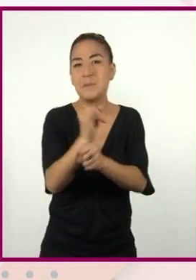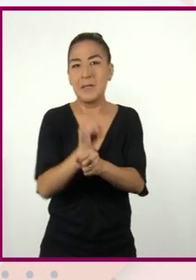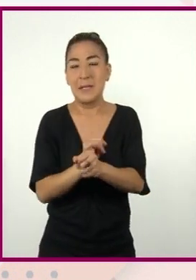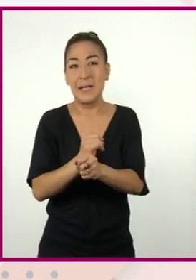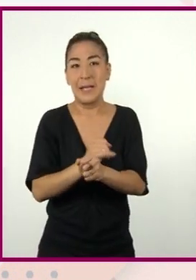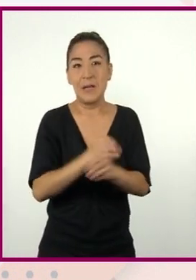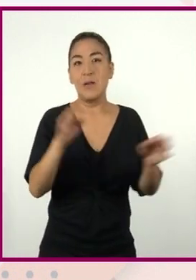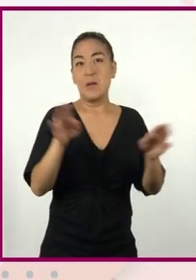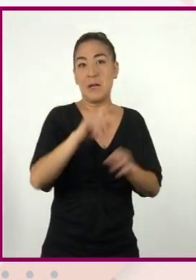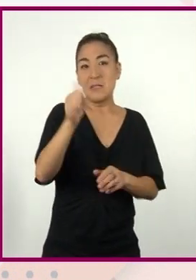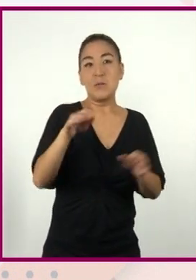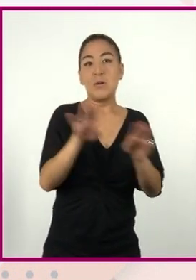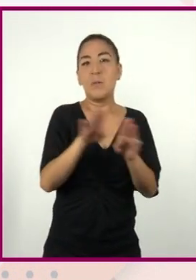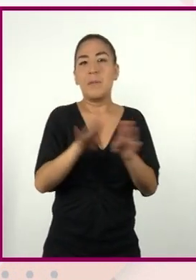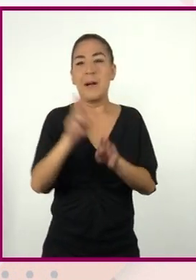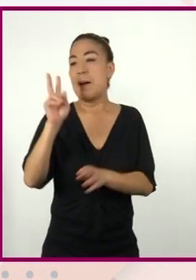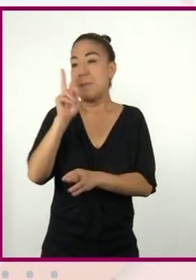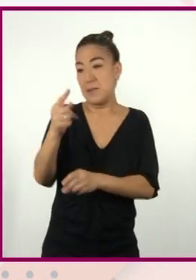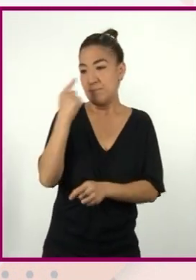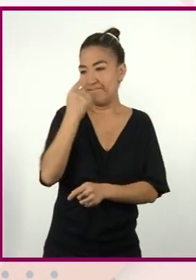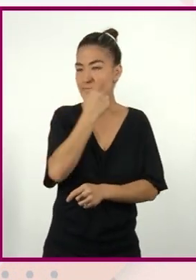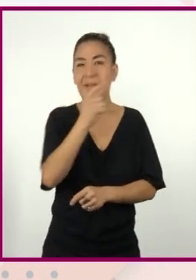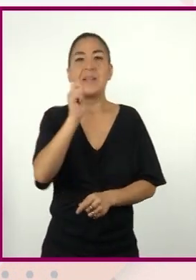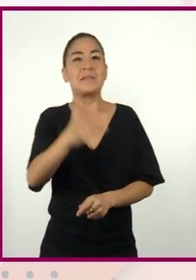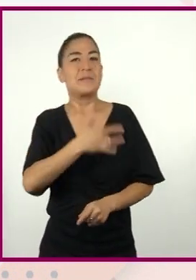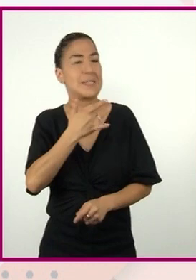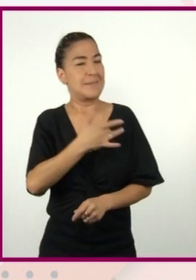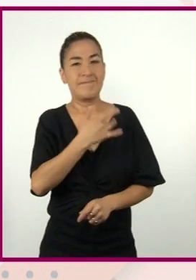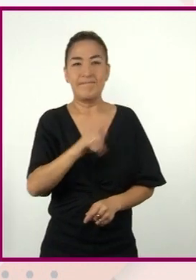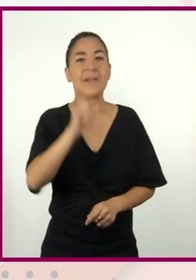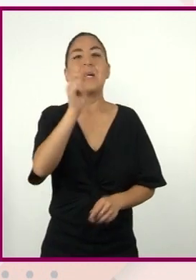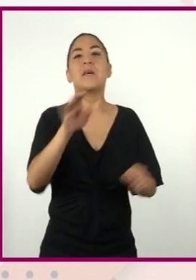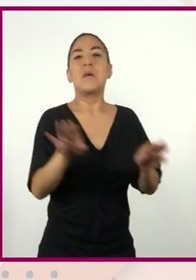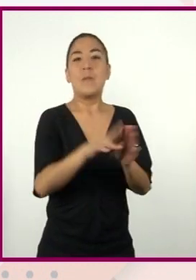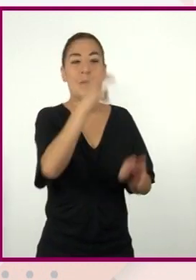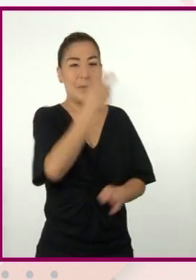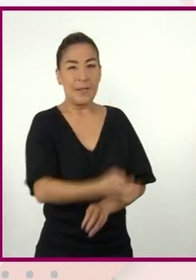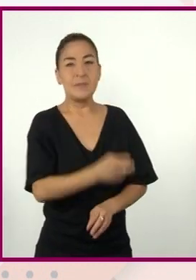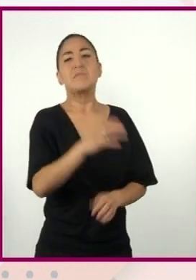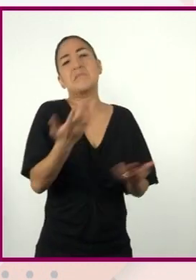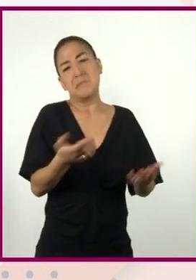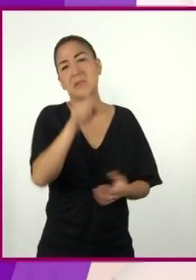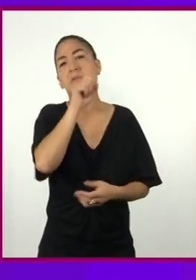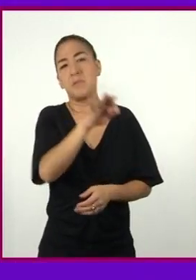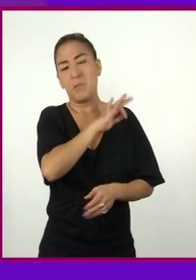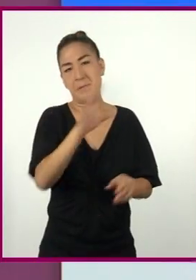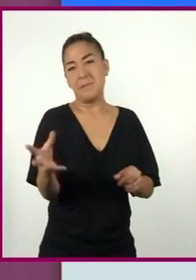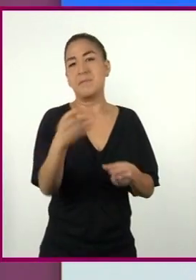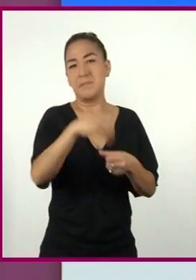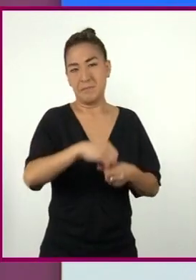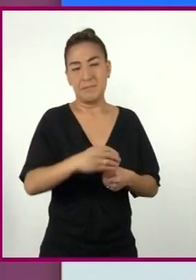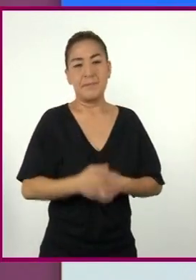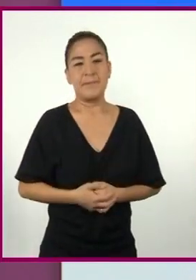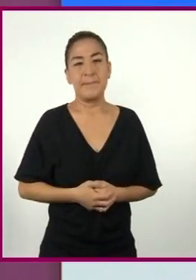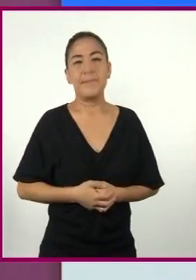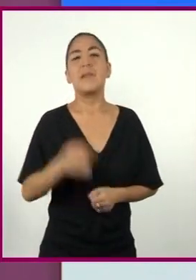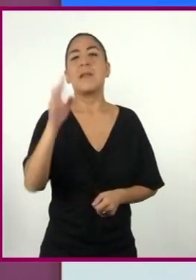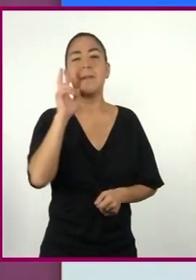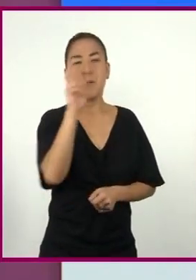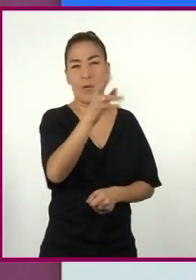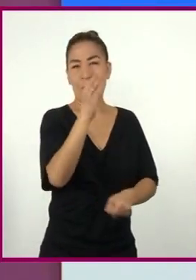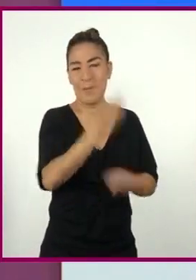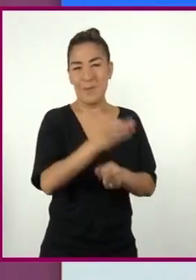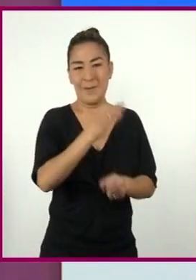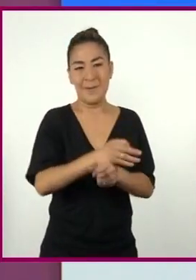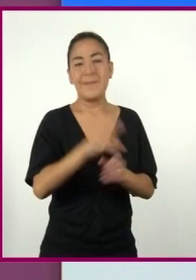y no bajo la apreciación personal del biógrafo, aunque éste puede llegar a influir. Los invito a que